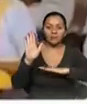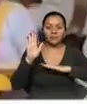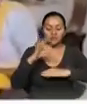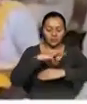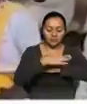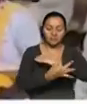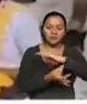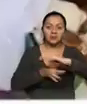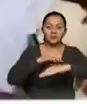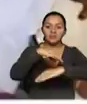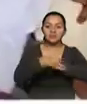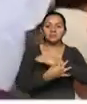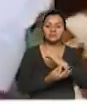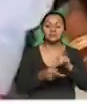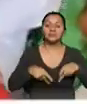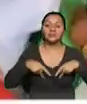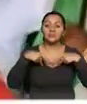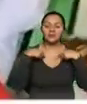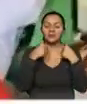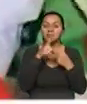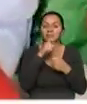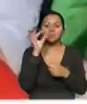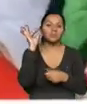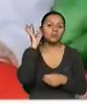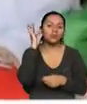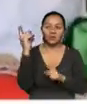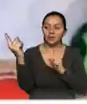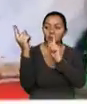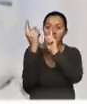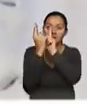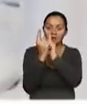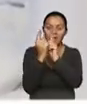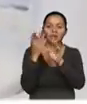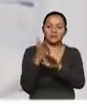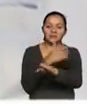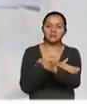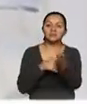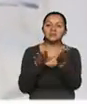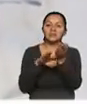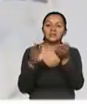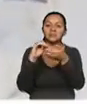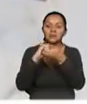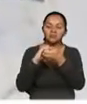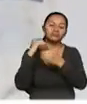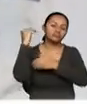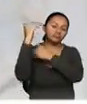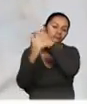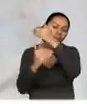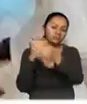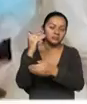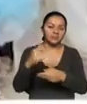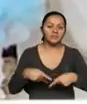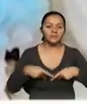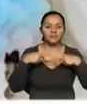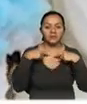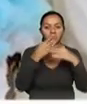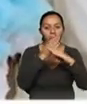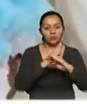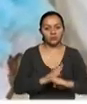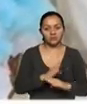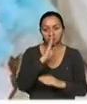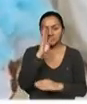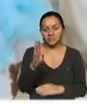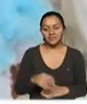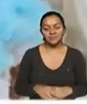hilo atado en la herida por el personaje femenino Draupadi, a quien la deidad, conmovida, jura proteger para